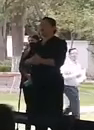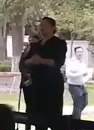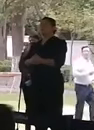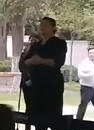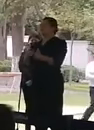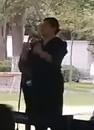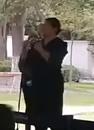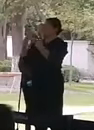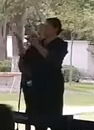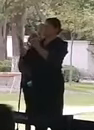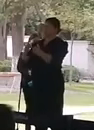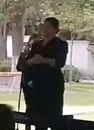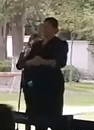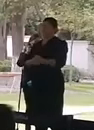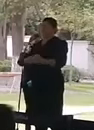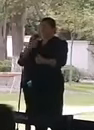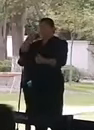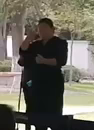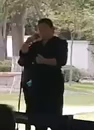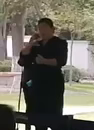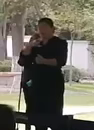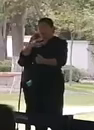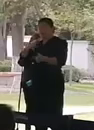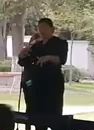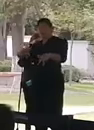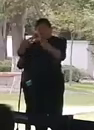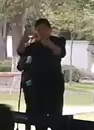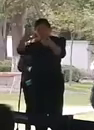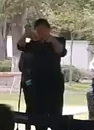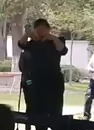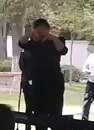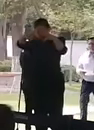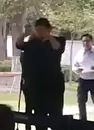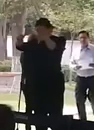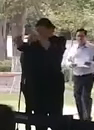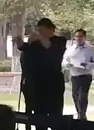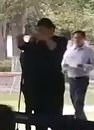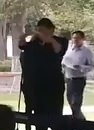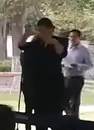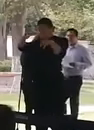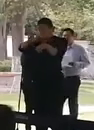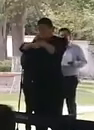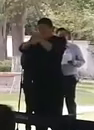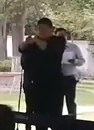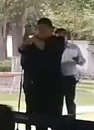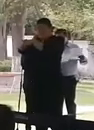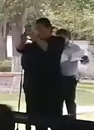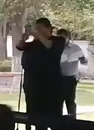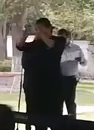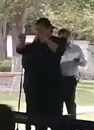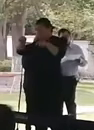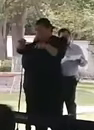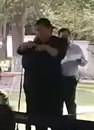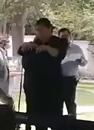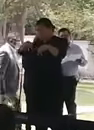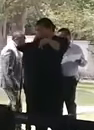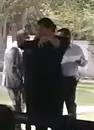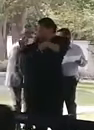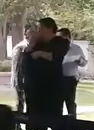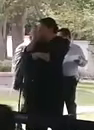foránea para que tengamos más cámaras, más puentes, más arcos de seguridad, en fin.